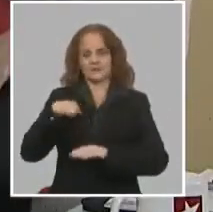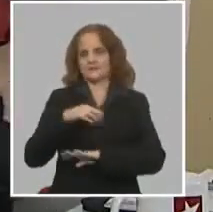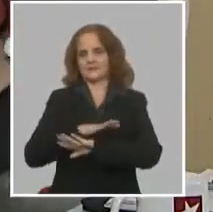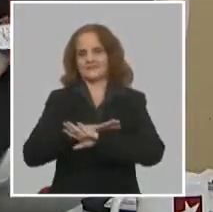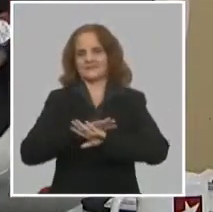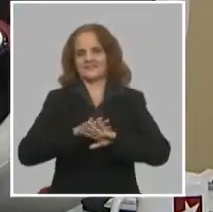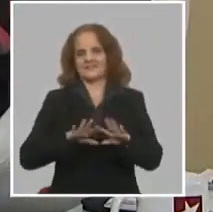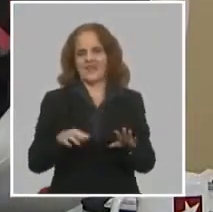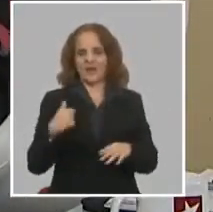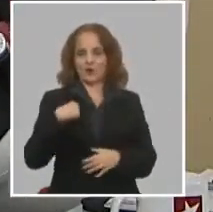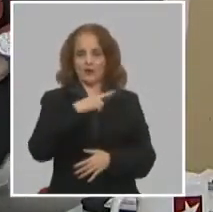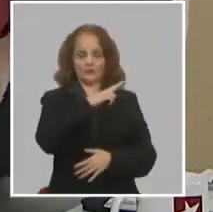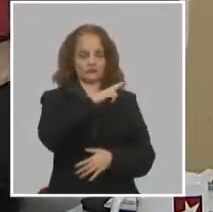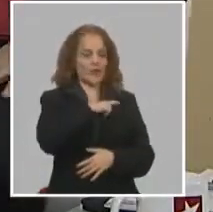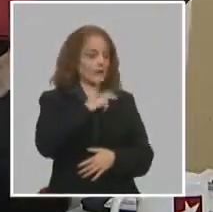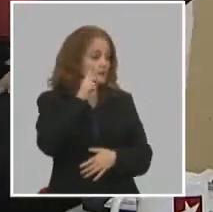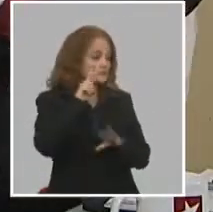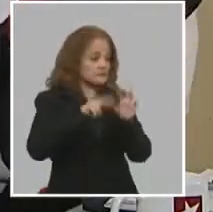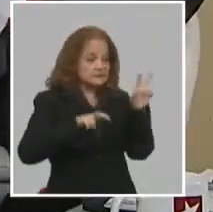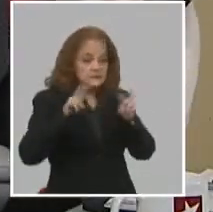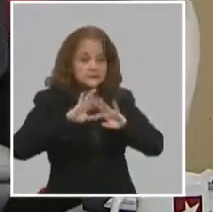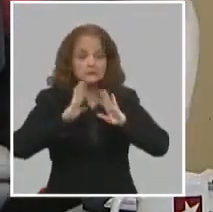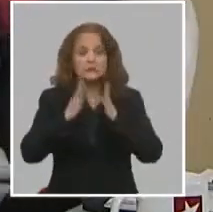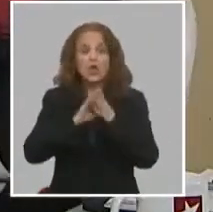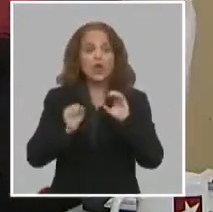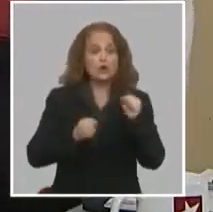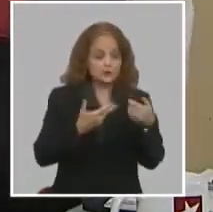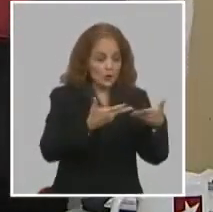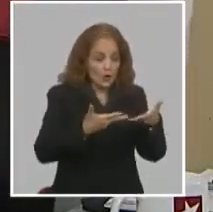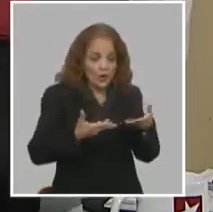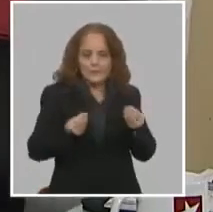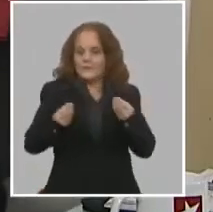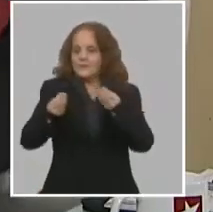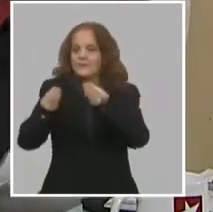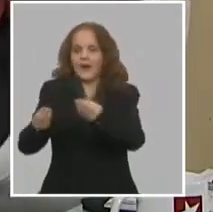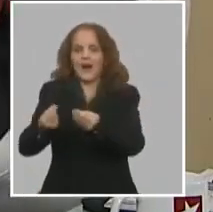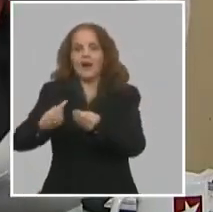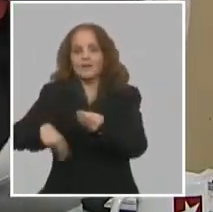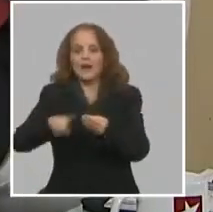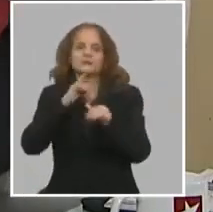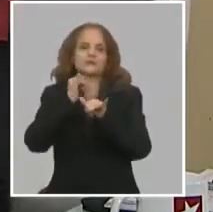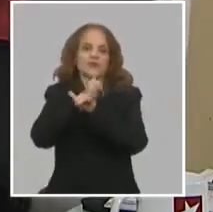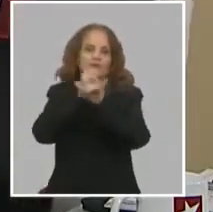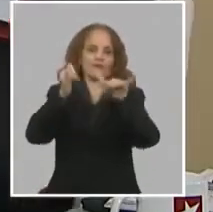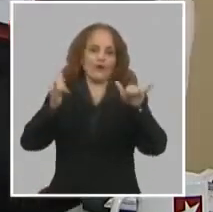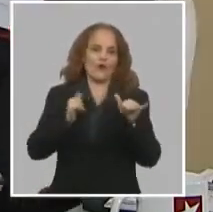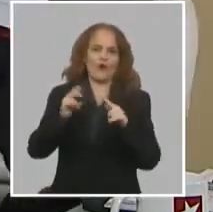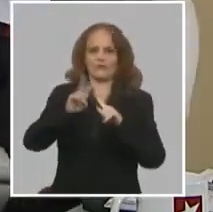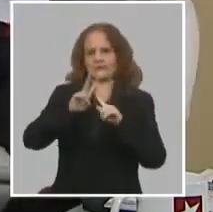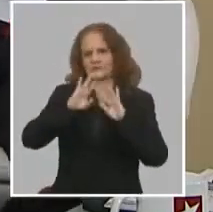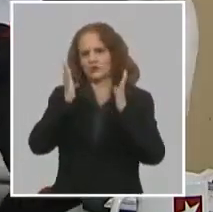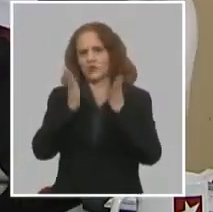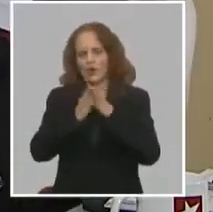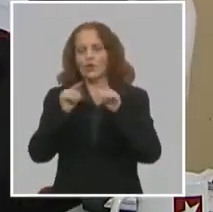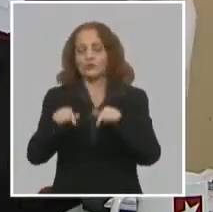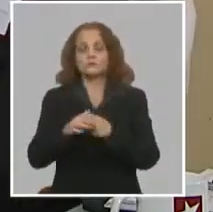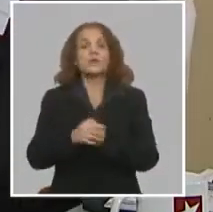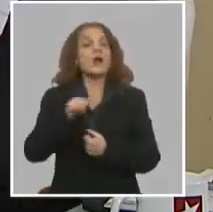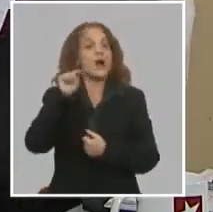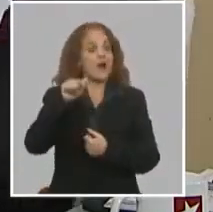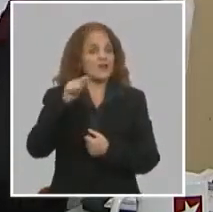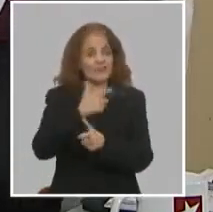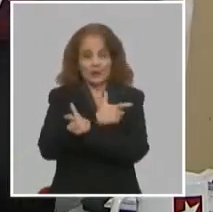por su vista todo lo que en el IPK se hizo, que es el centro donde más muestras se analizan. Es donde más se analizan, estamos